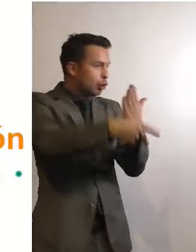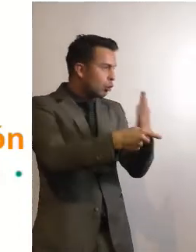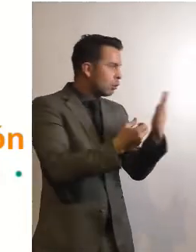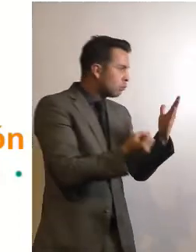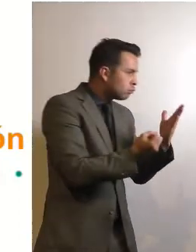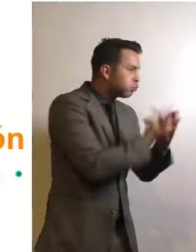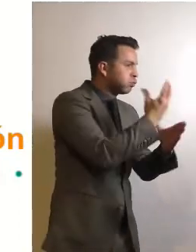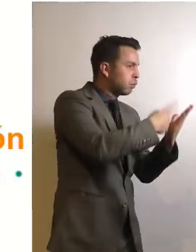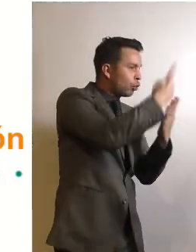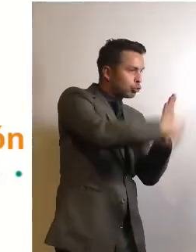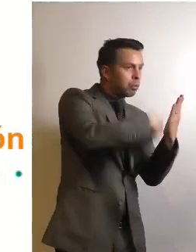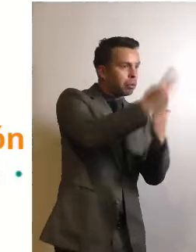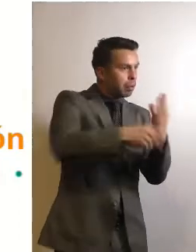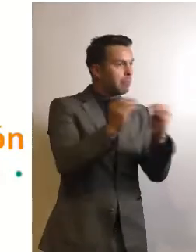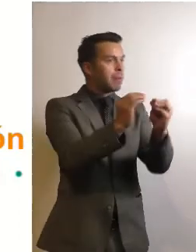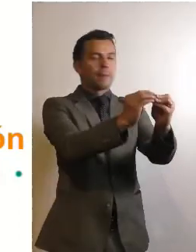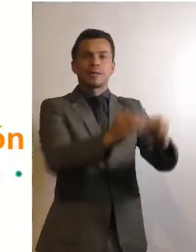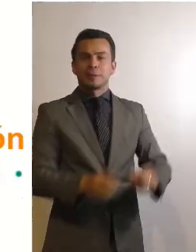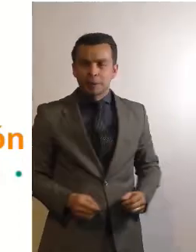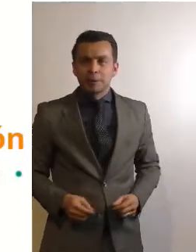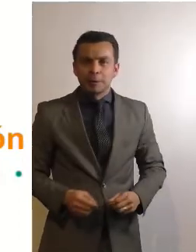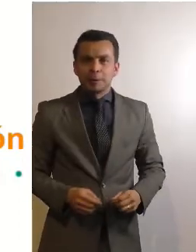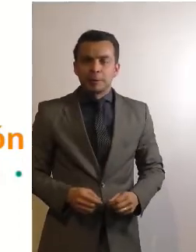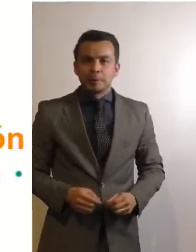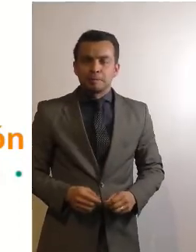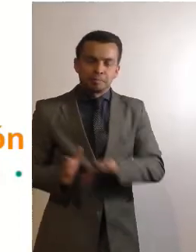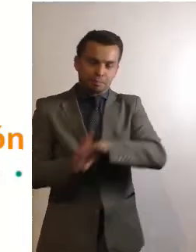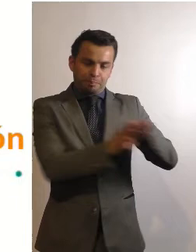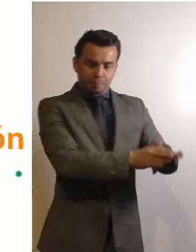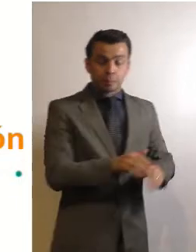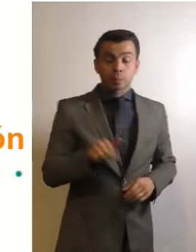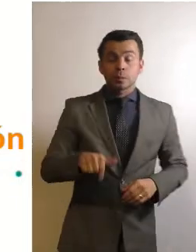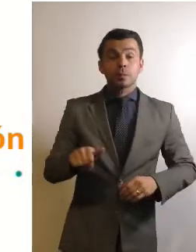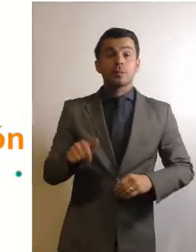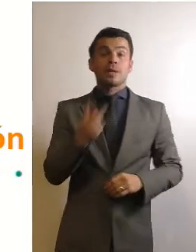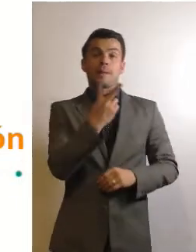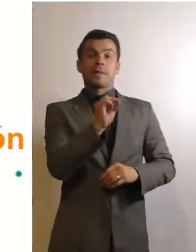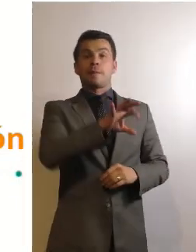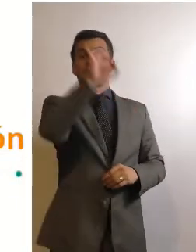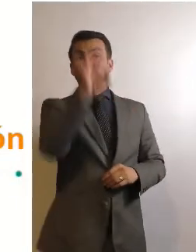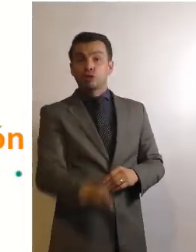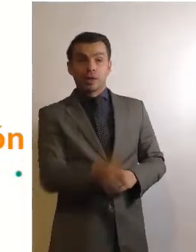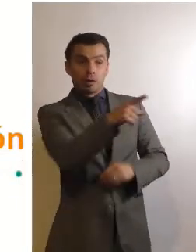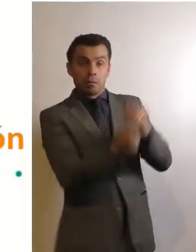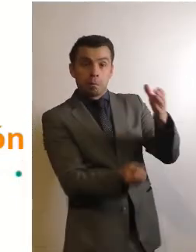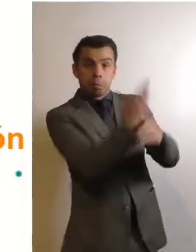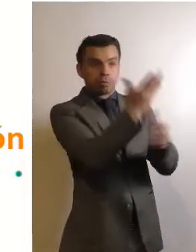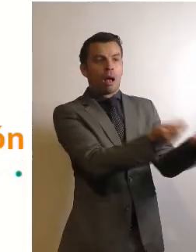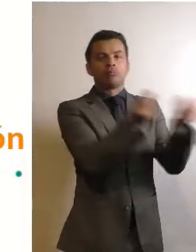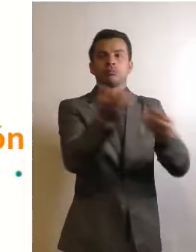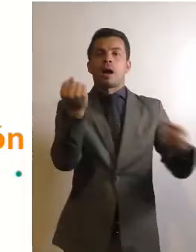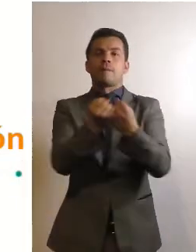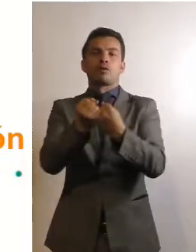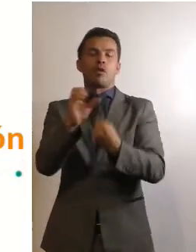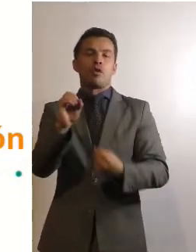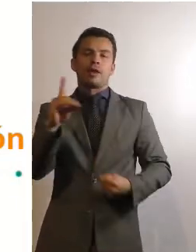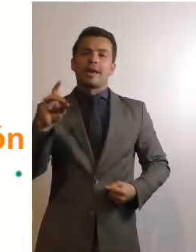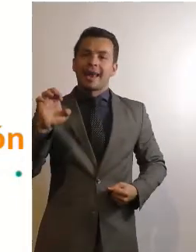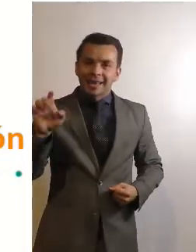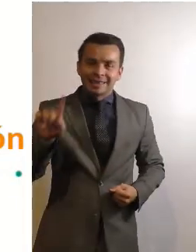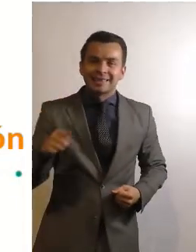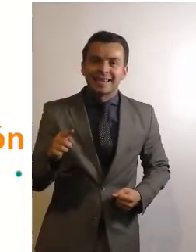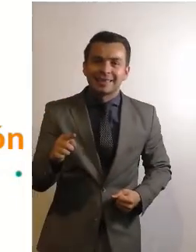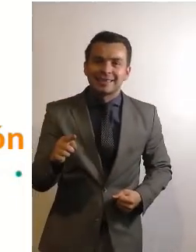Nuestra producción editorial, el 20% de las obras corresponde a temáticas que aportan a los ODS, con